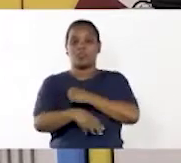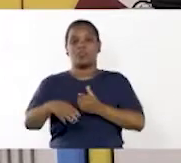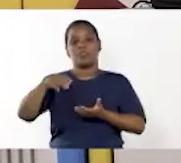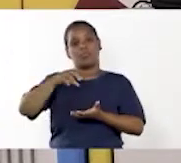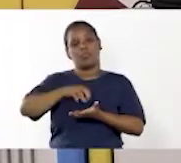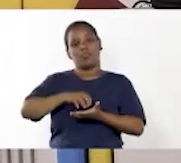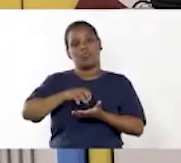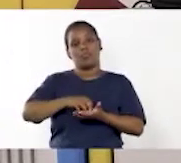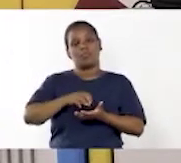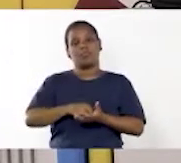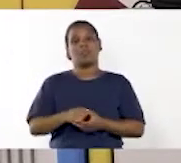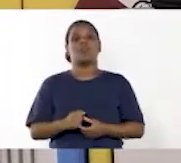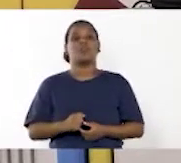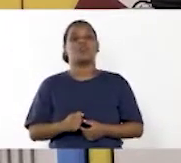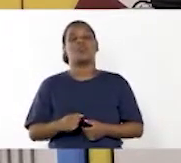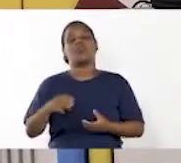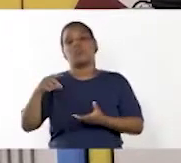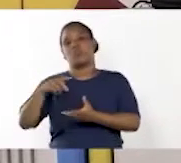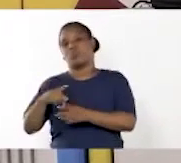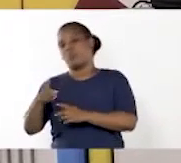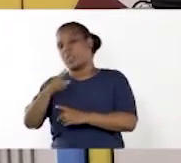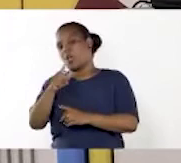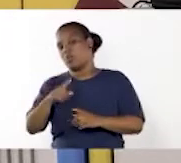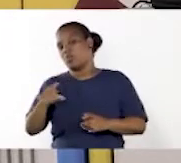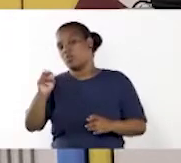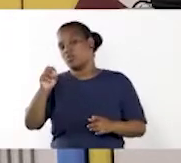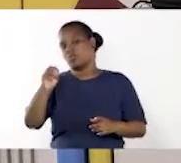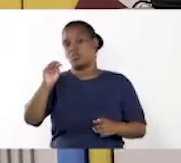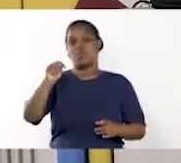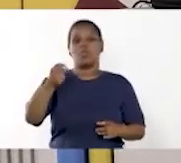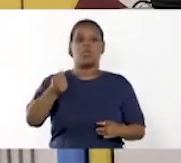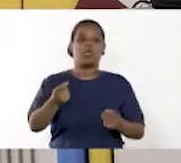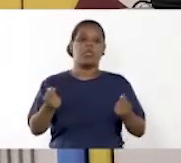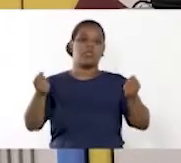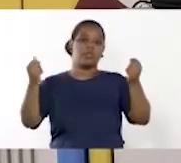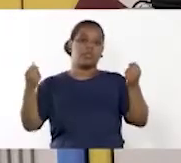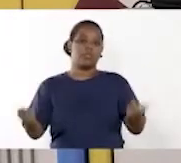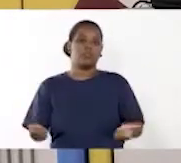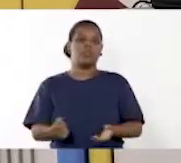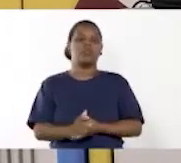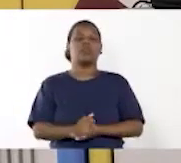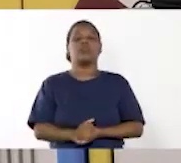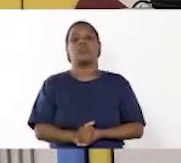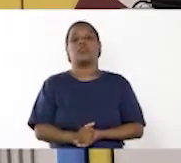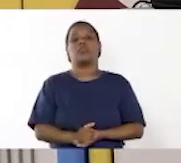región, localizar un área de recursos. Pero también estamos diciendo ubicar